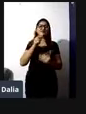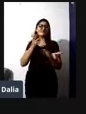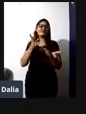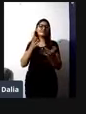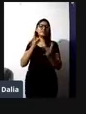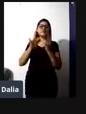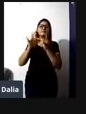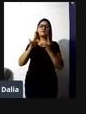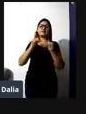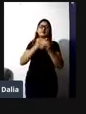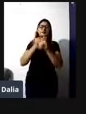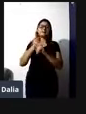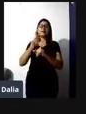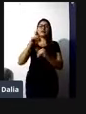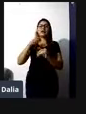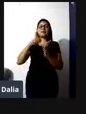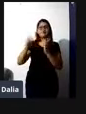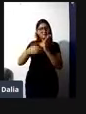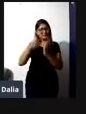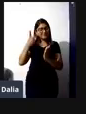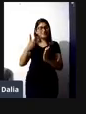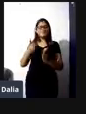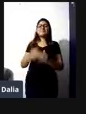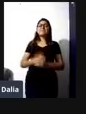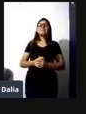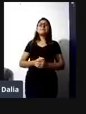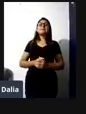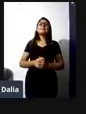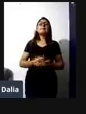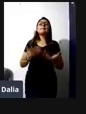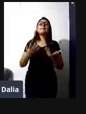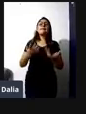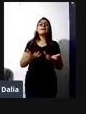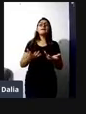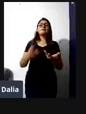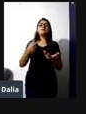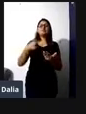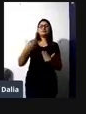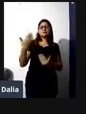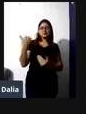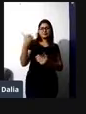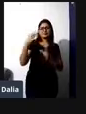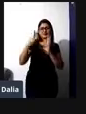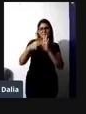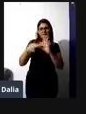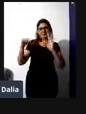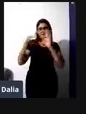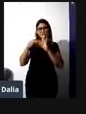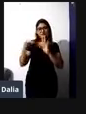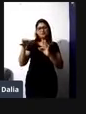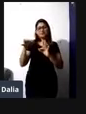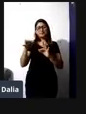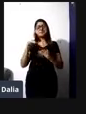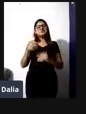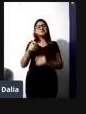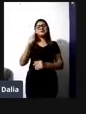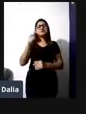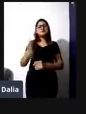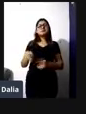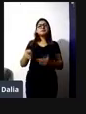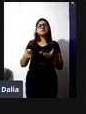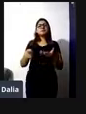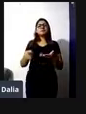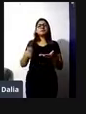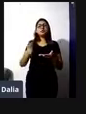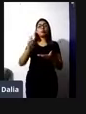aquí estamos al pie del cañón. Y bueno, les estaba platicando que cuando me